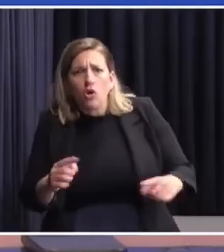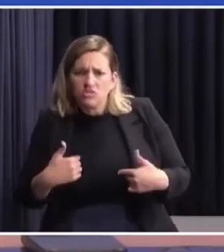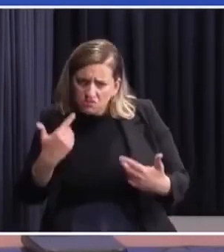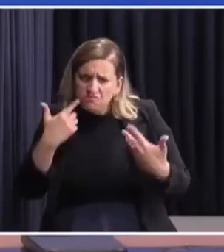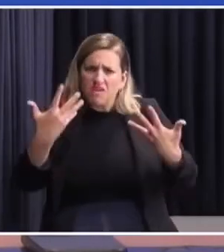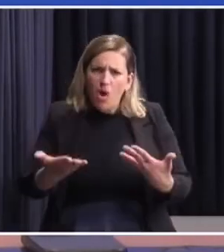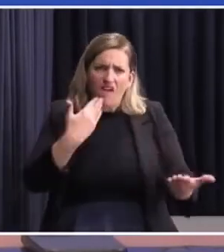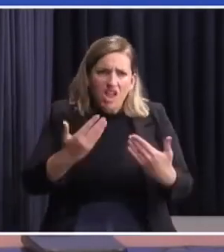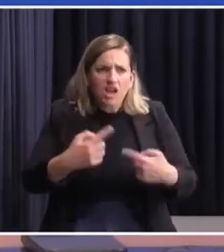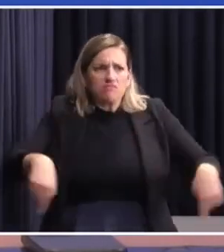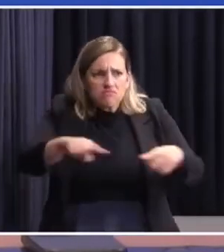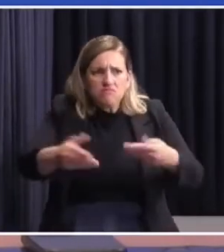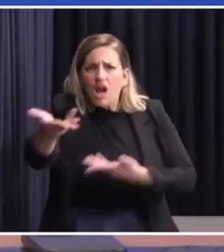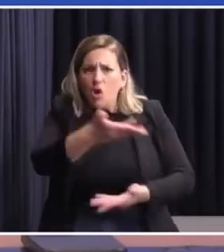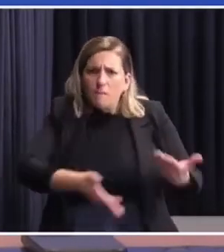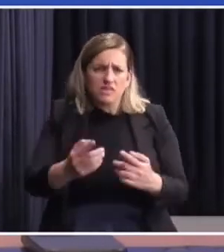venimos a conversar una vez más con ustedes.